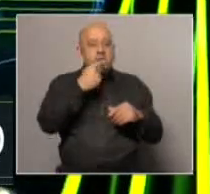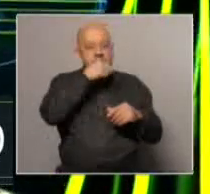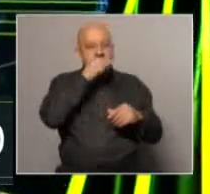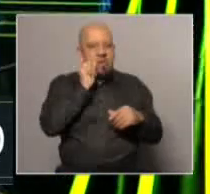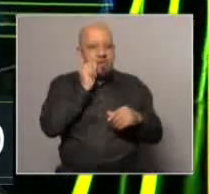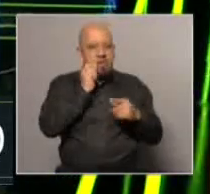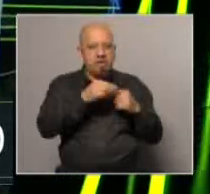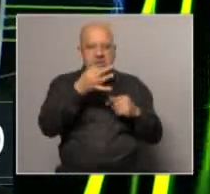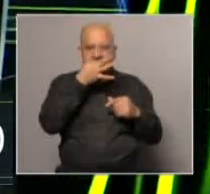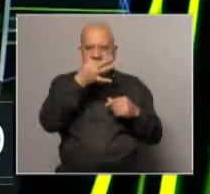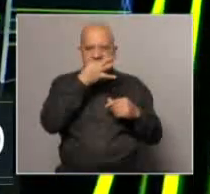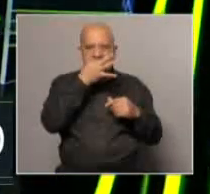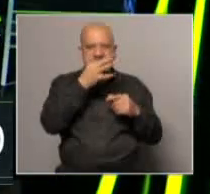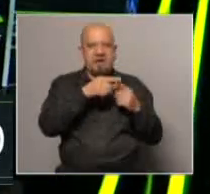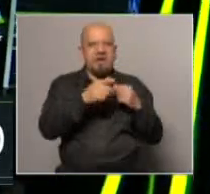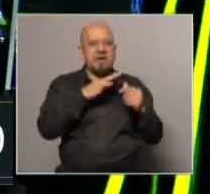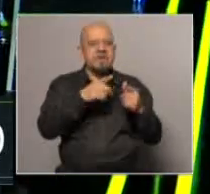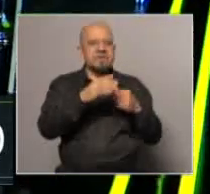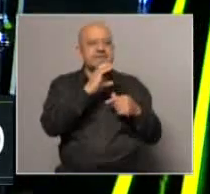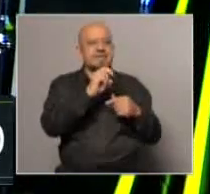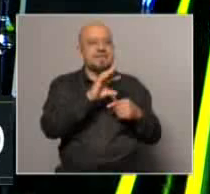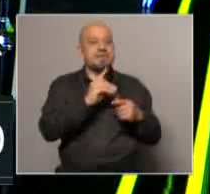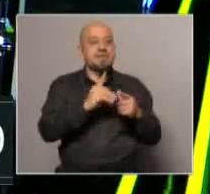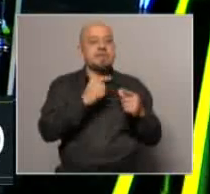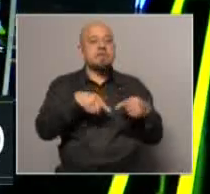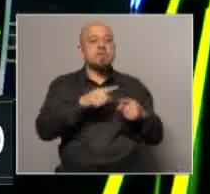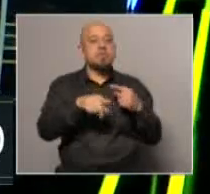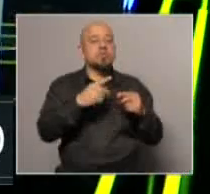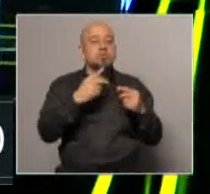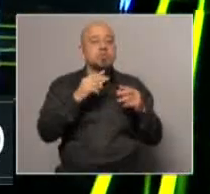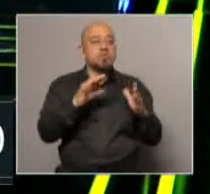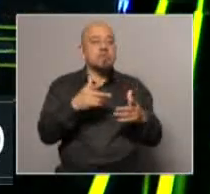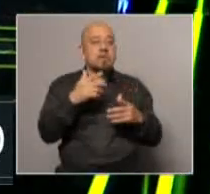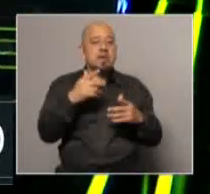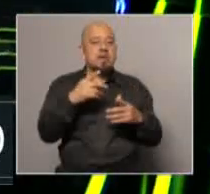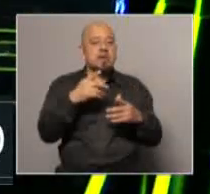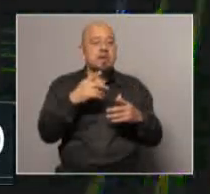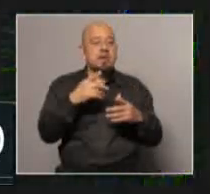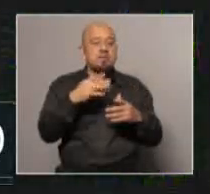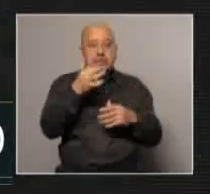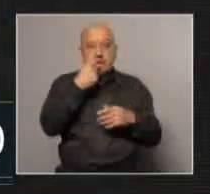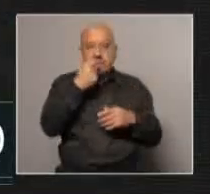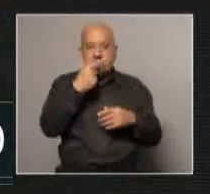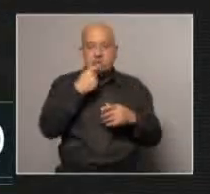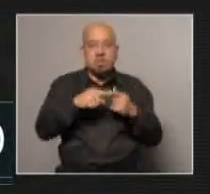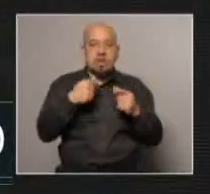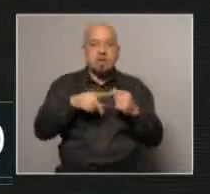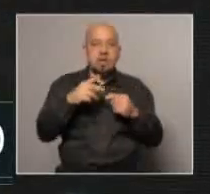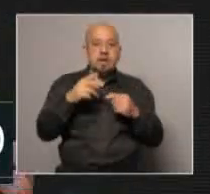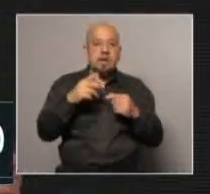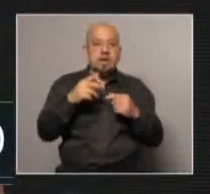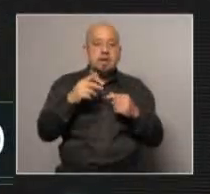CBD, chicles con CBD, y después podemos tratar una enorme gama de productos veterinarios, ¿no? Hoy en día el mercado que más crece en Estados Unidos es el mercado